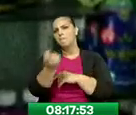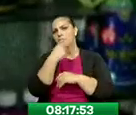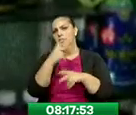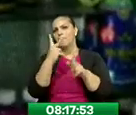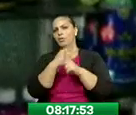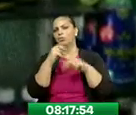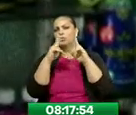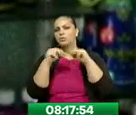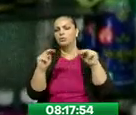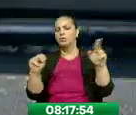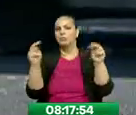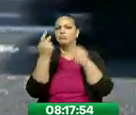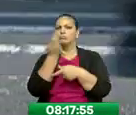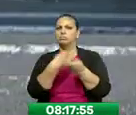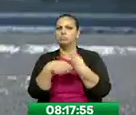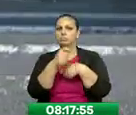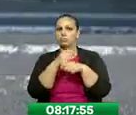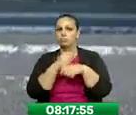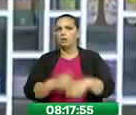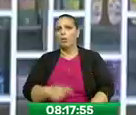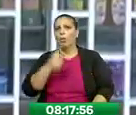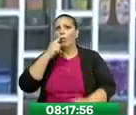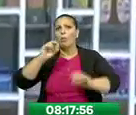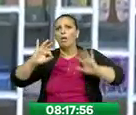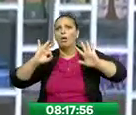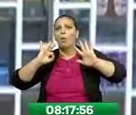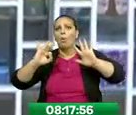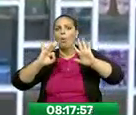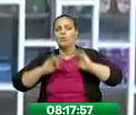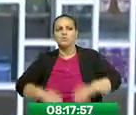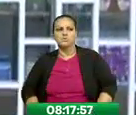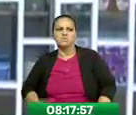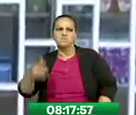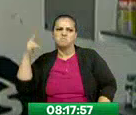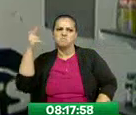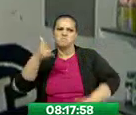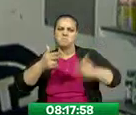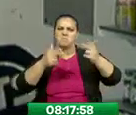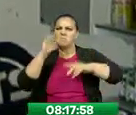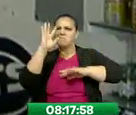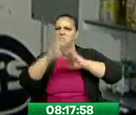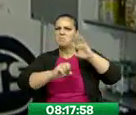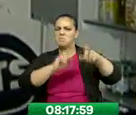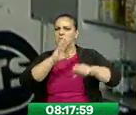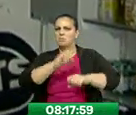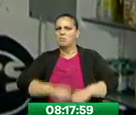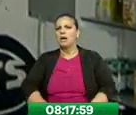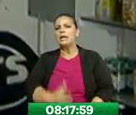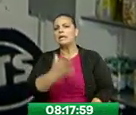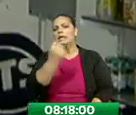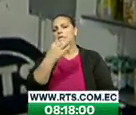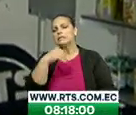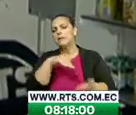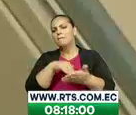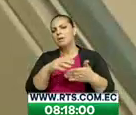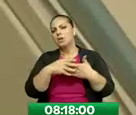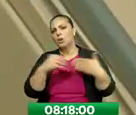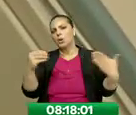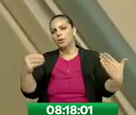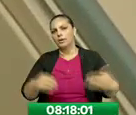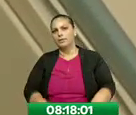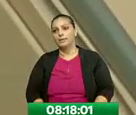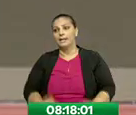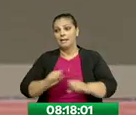venta de productos naturales, ubicado en la esquina de las calles Cuenca y Noguchi. Un carro estuvo desde la mañana parqueado esperando el momento